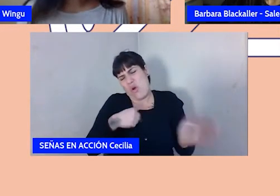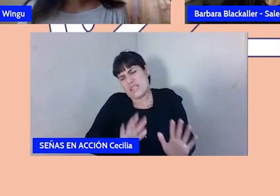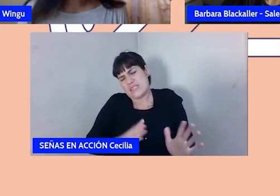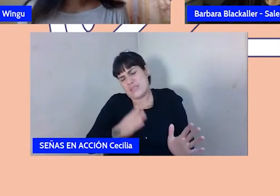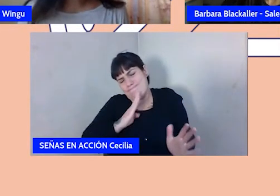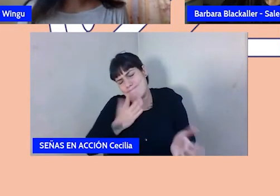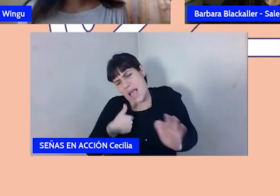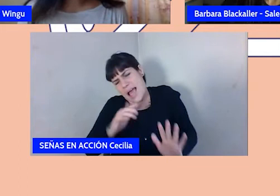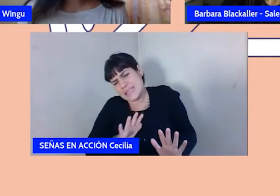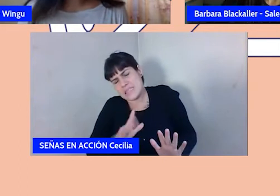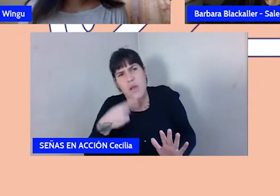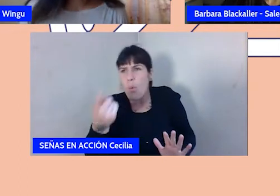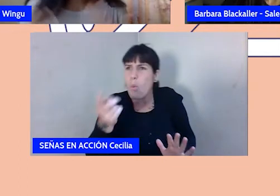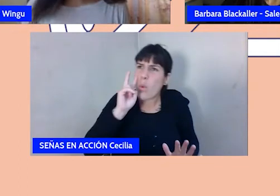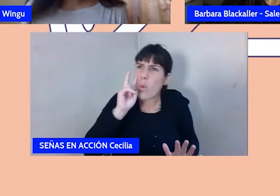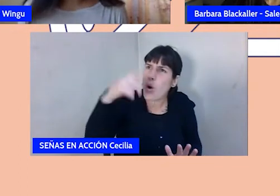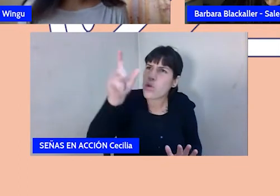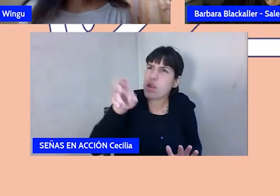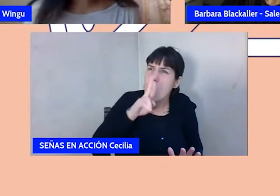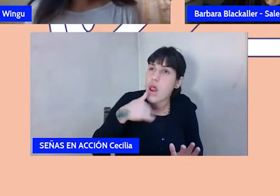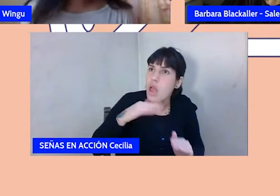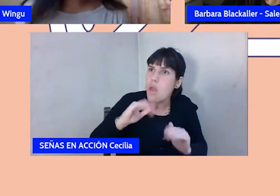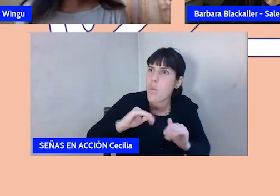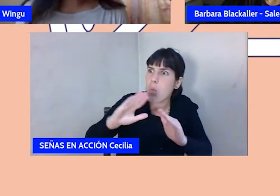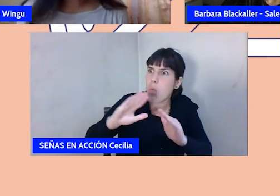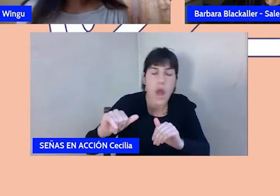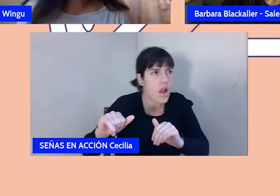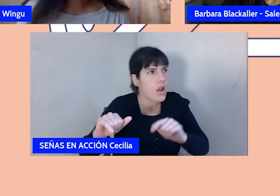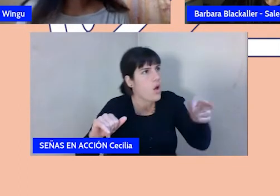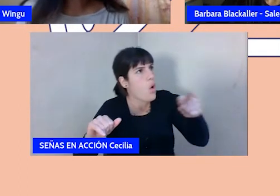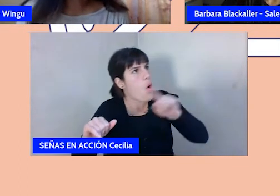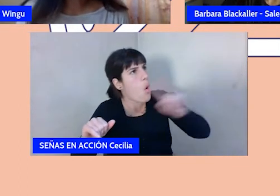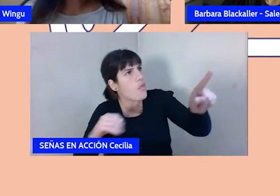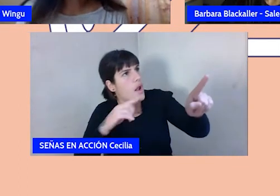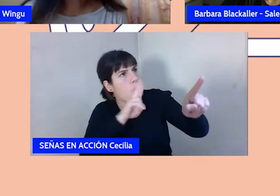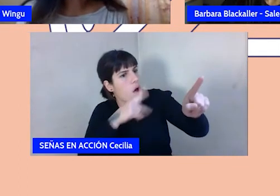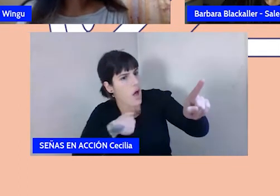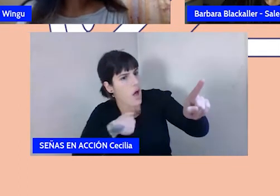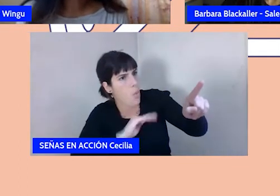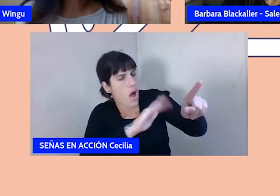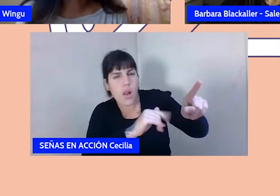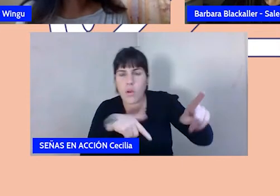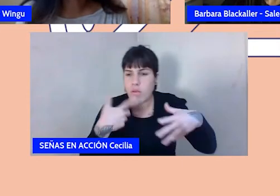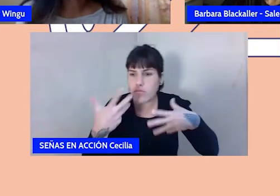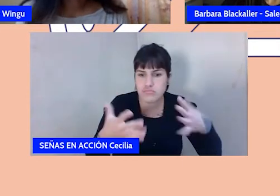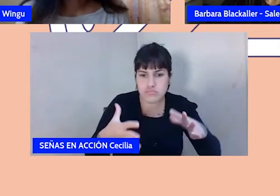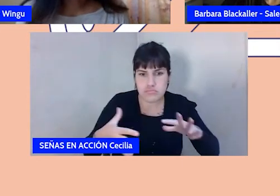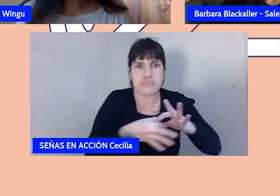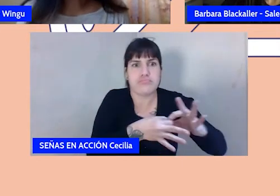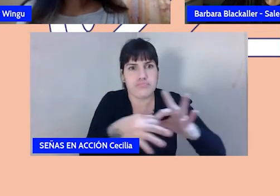también, pues, con las experiencias de otras que ya aprendieron, ¿no? Y que justamente nos ayudan, nos